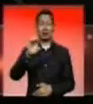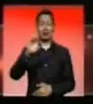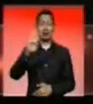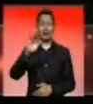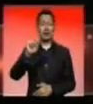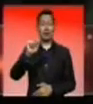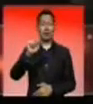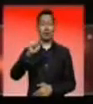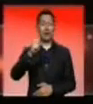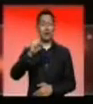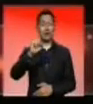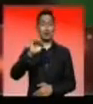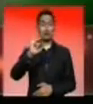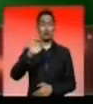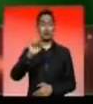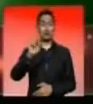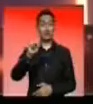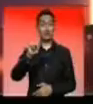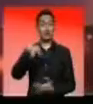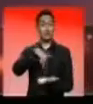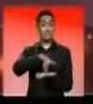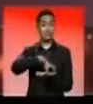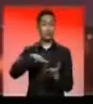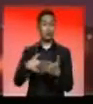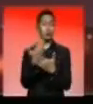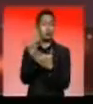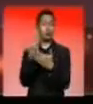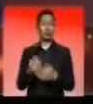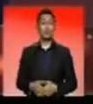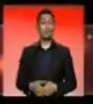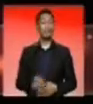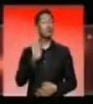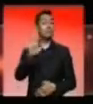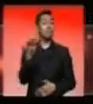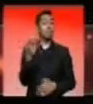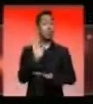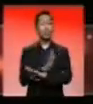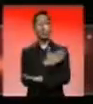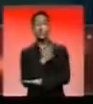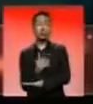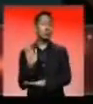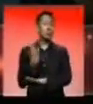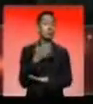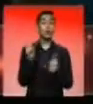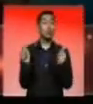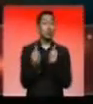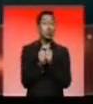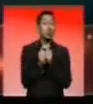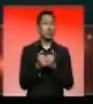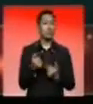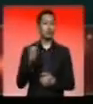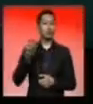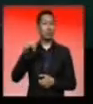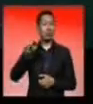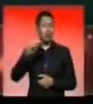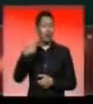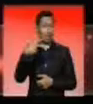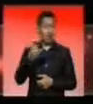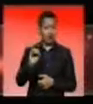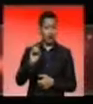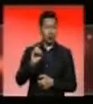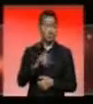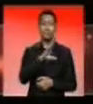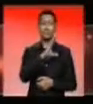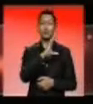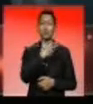nuevo trabajo musical titulado Alguien Robó, que es un sencillo en el que participan Nacho, de la agrupación venezolana